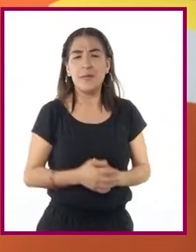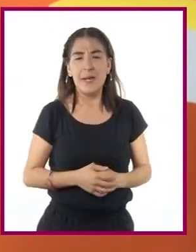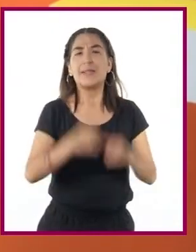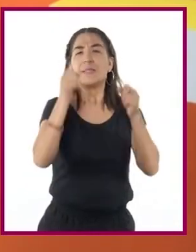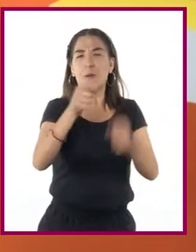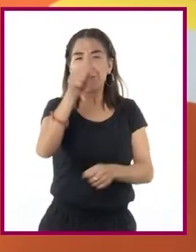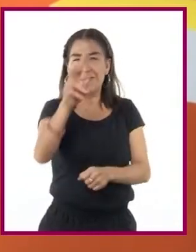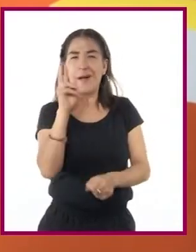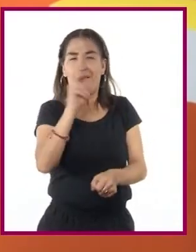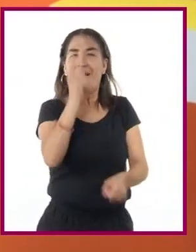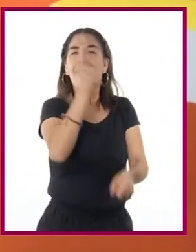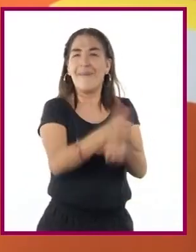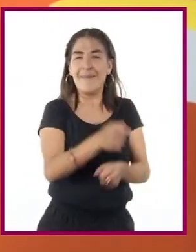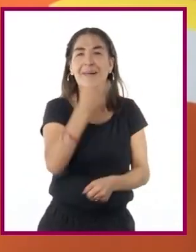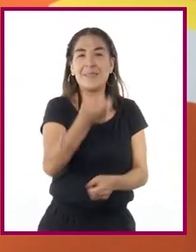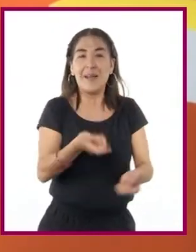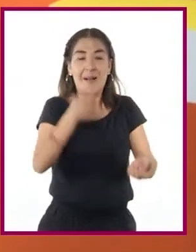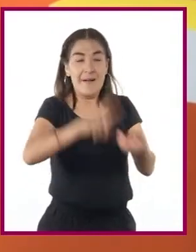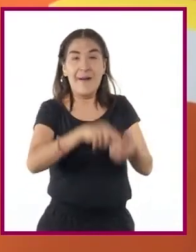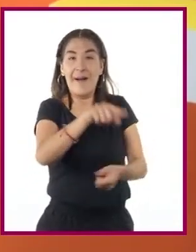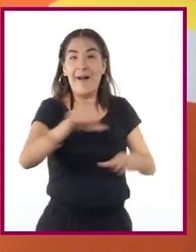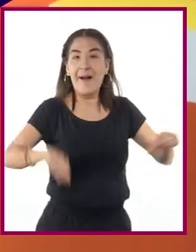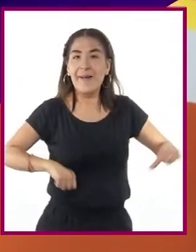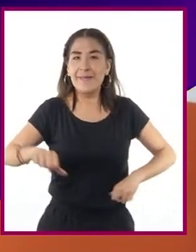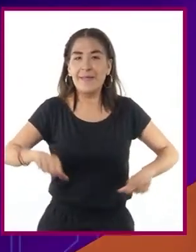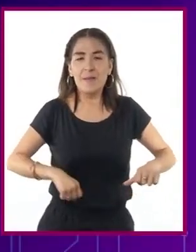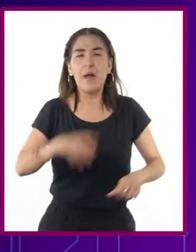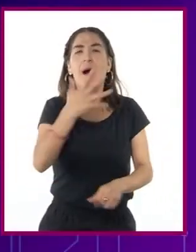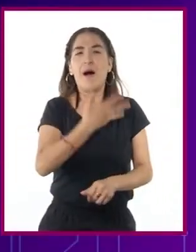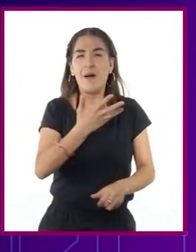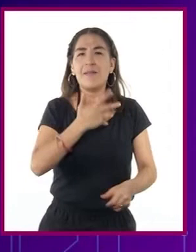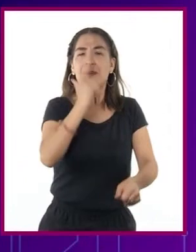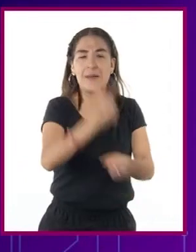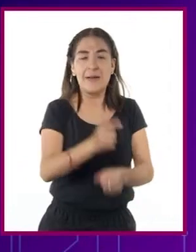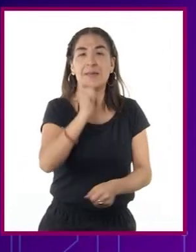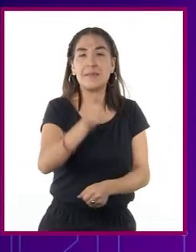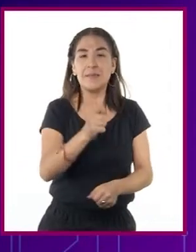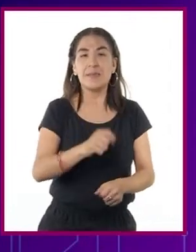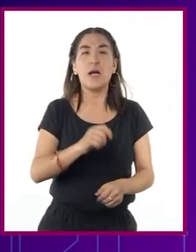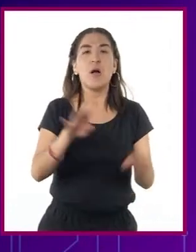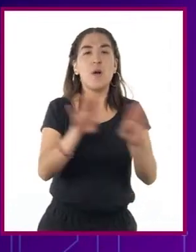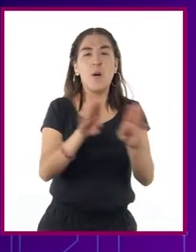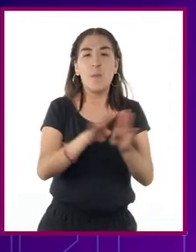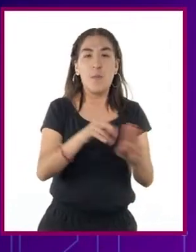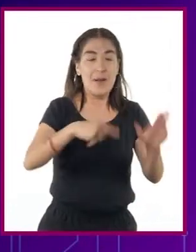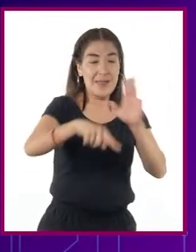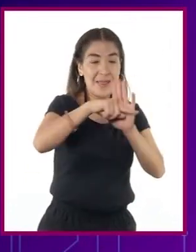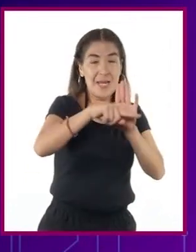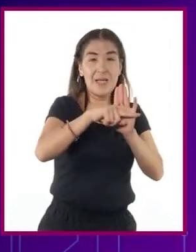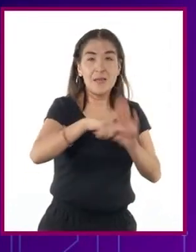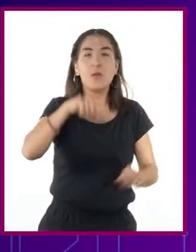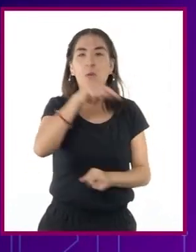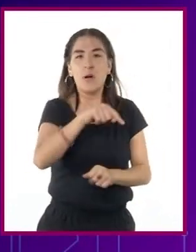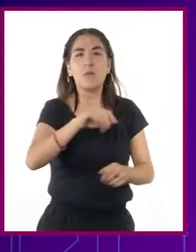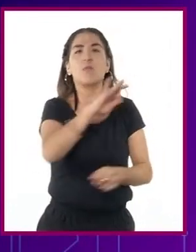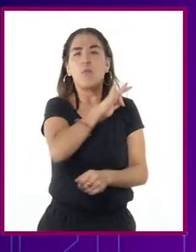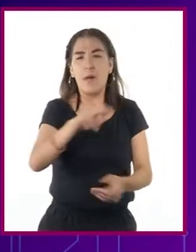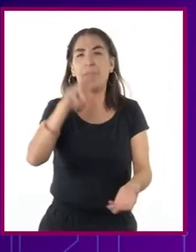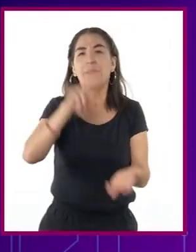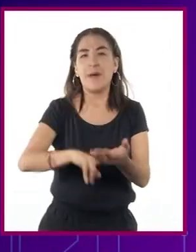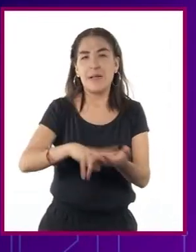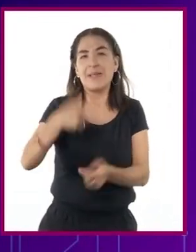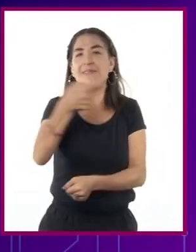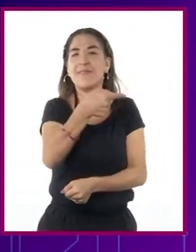Seguramente te diste cuenta que a través de algunos ejercicios encontramos que una potencia de exponente negativo es equivalente a una